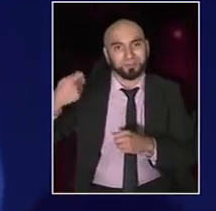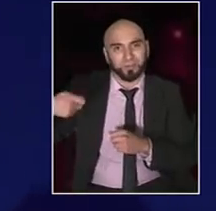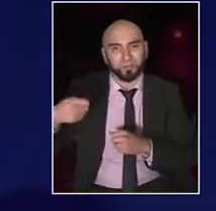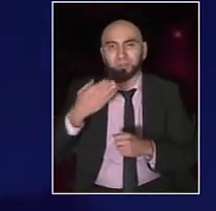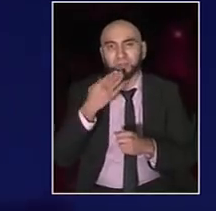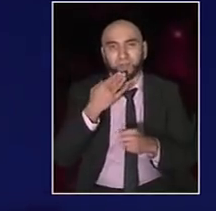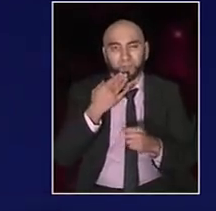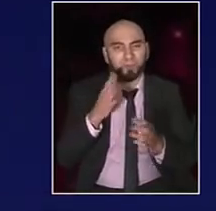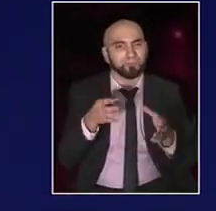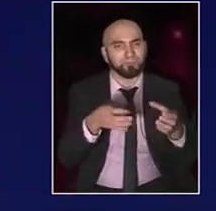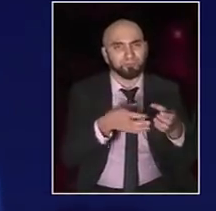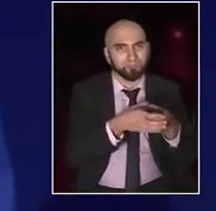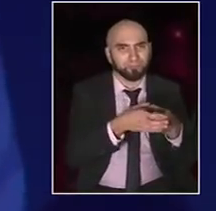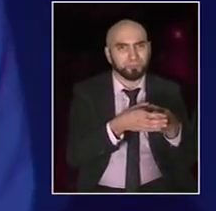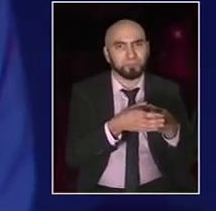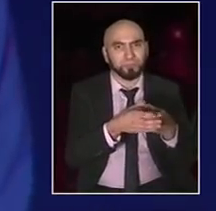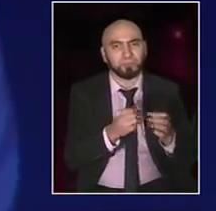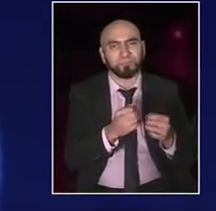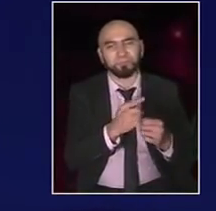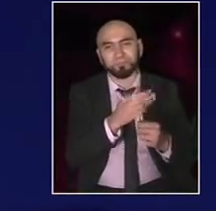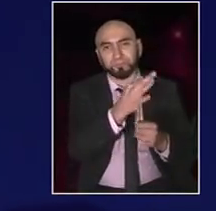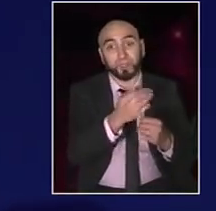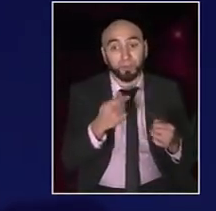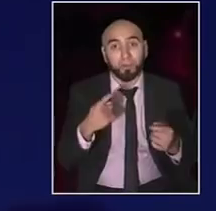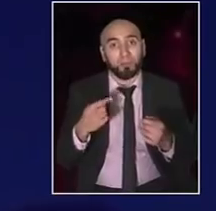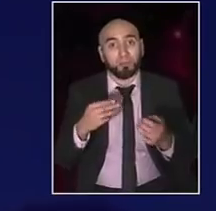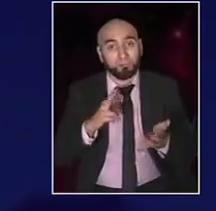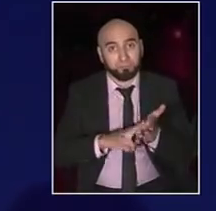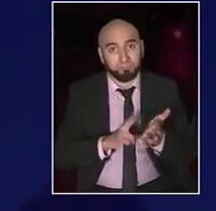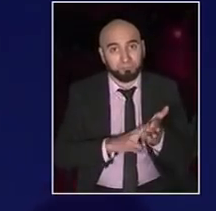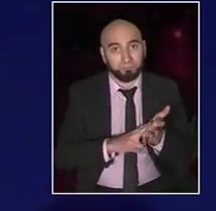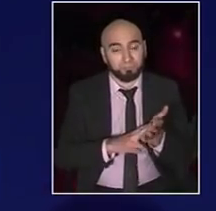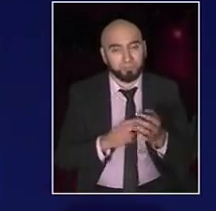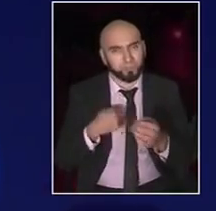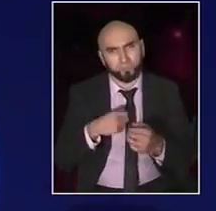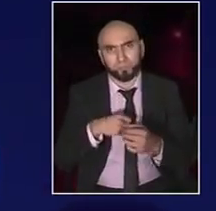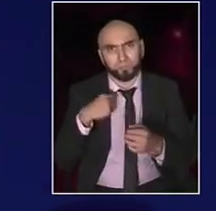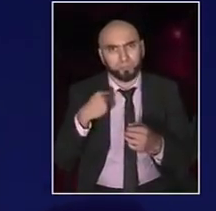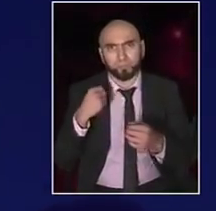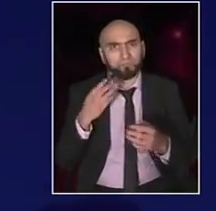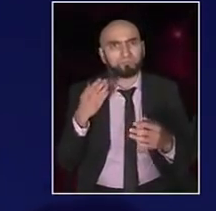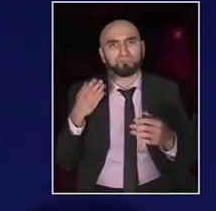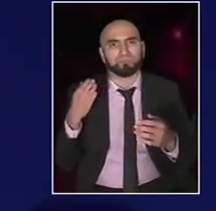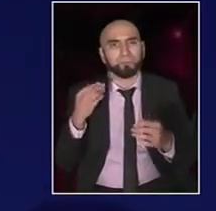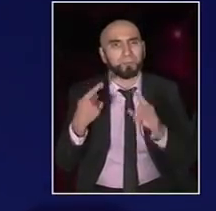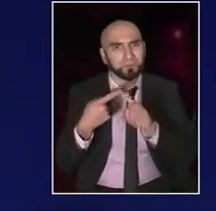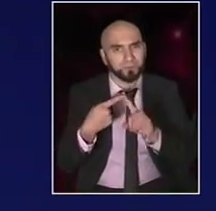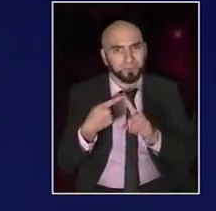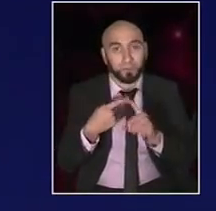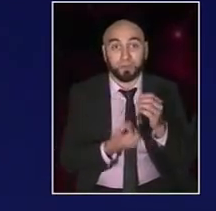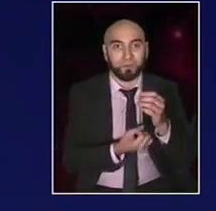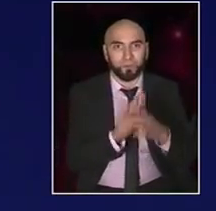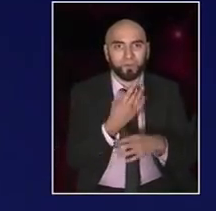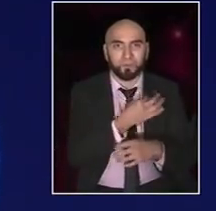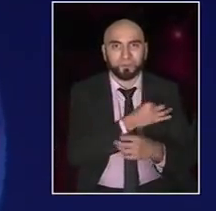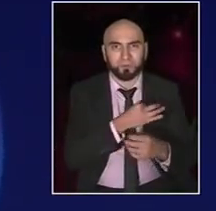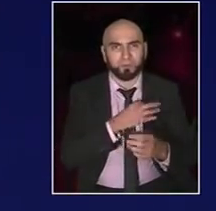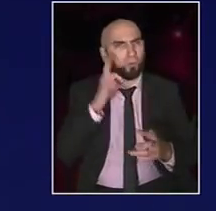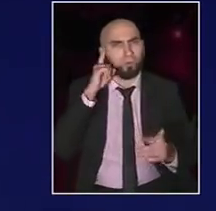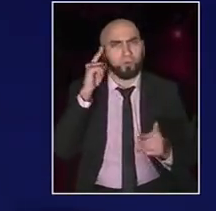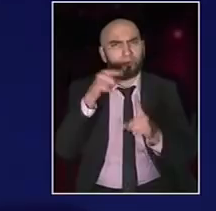Futuro. Es un privilegio participar en esta inauguración desde el nuevo Ministerio, cuyo objetivo es liderar